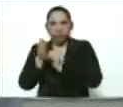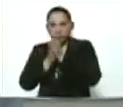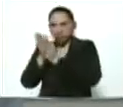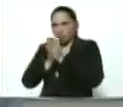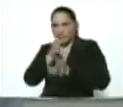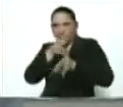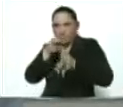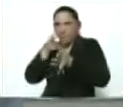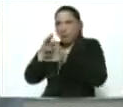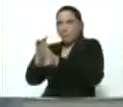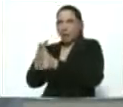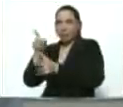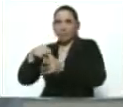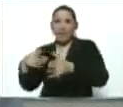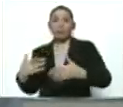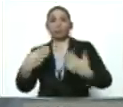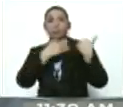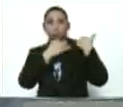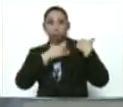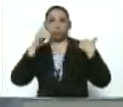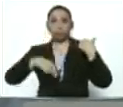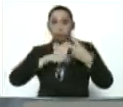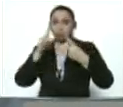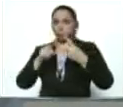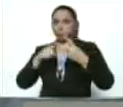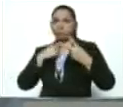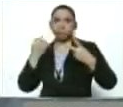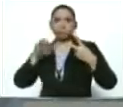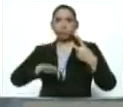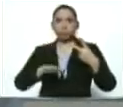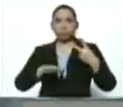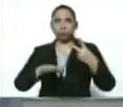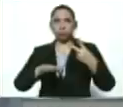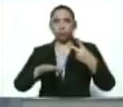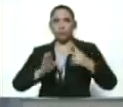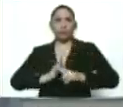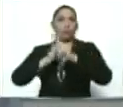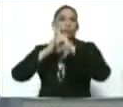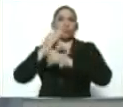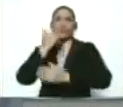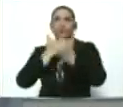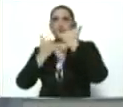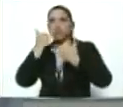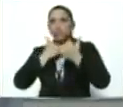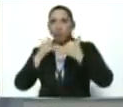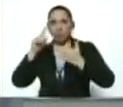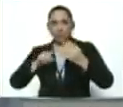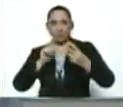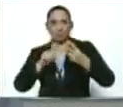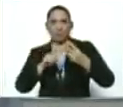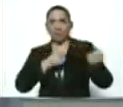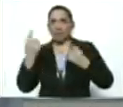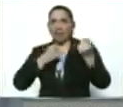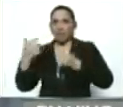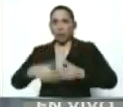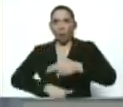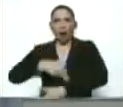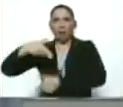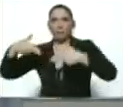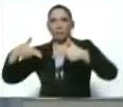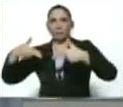complicidad correspectiva, homicidio intencional en grado de frustración y tráfico de armas de fuego.